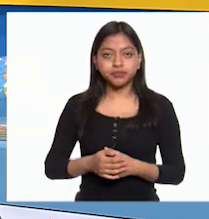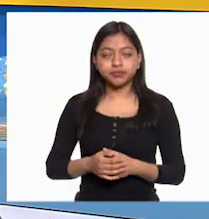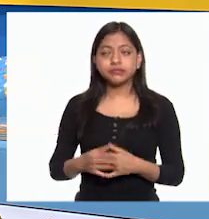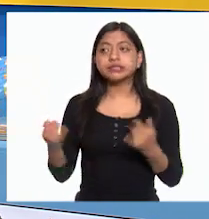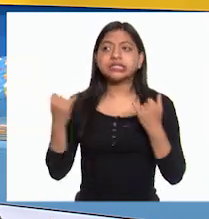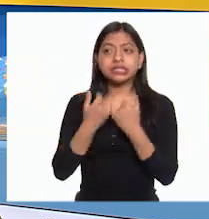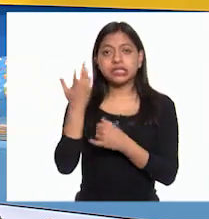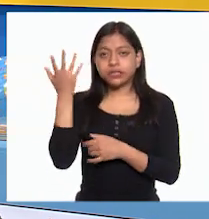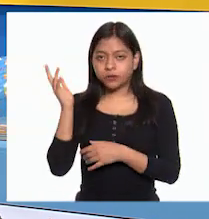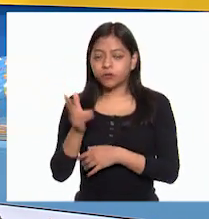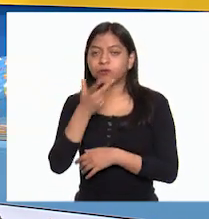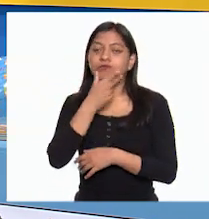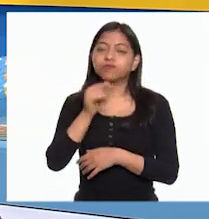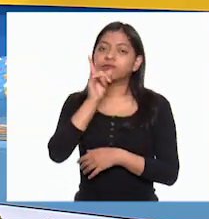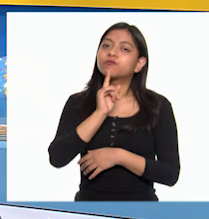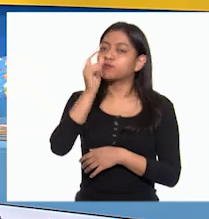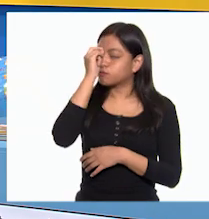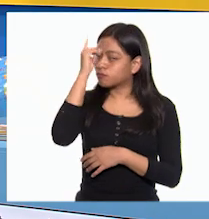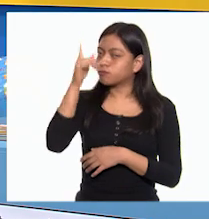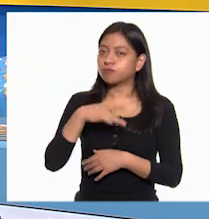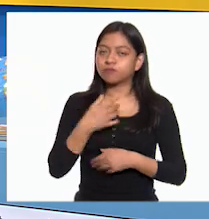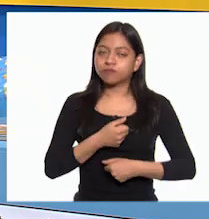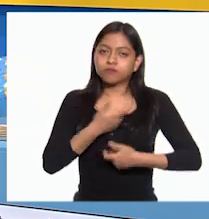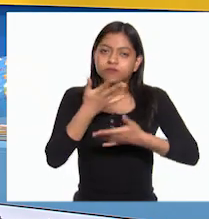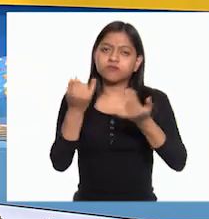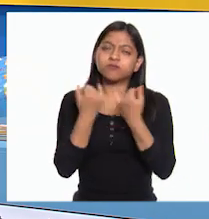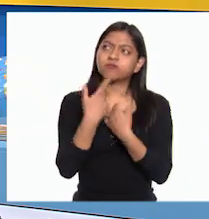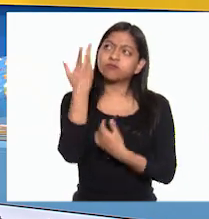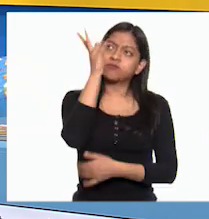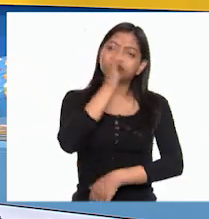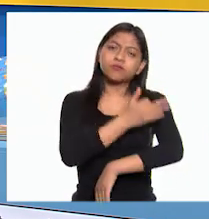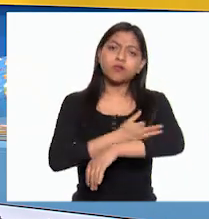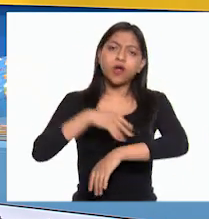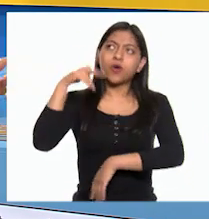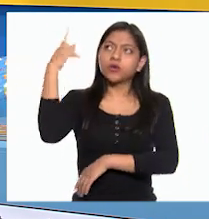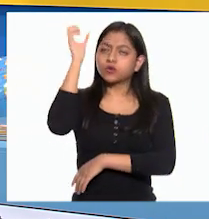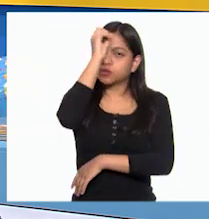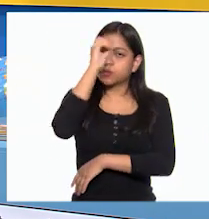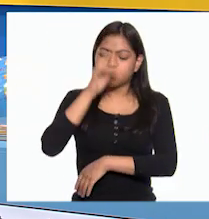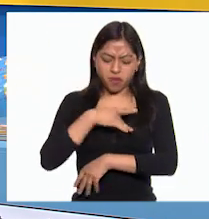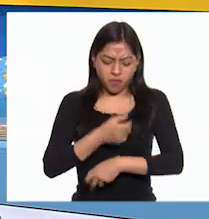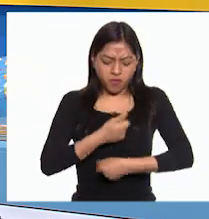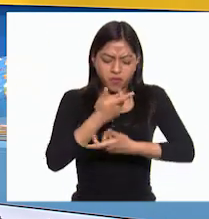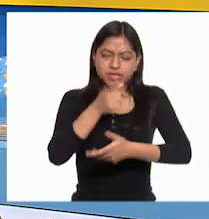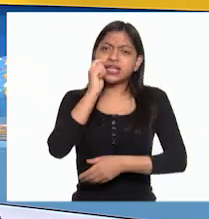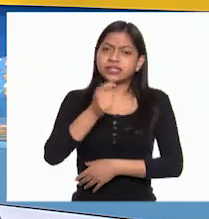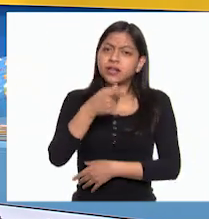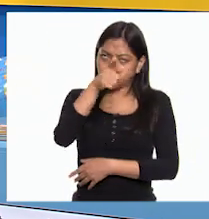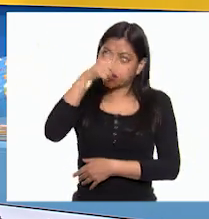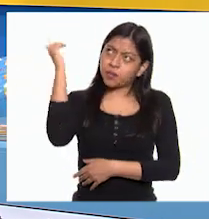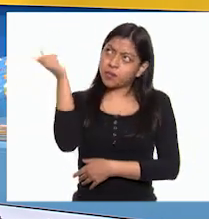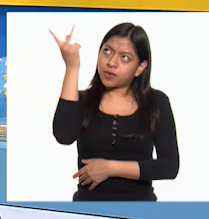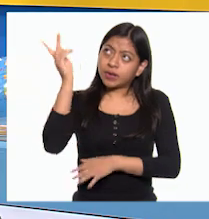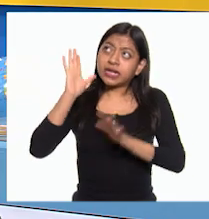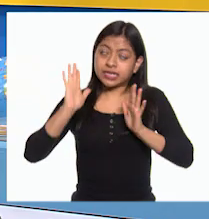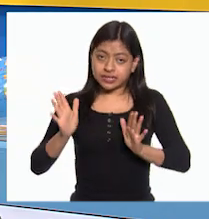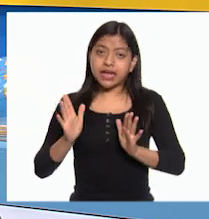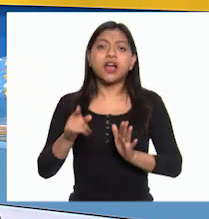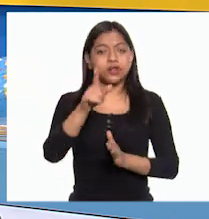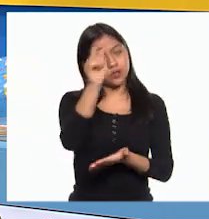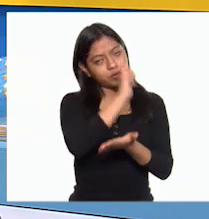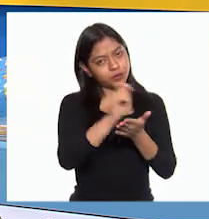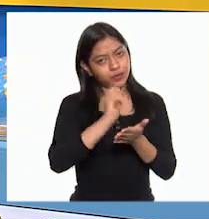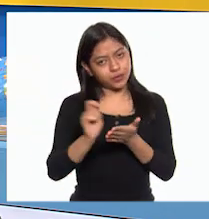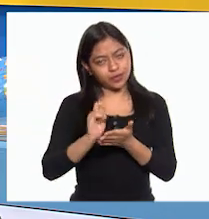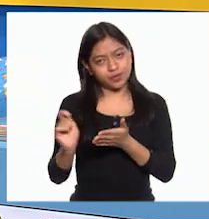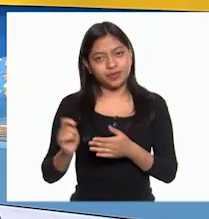e investigadores y por otro, dialogar con sus familiares sobre las ideas que cada uno posee sobre el género literario que nos